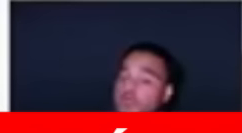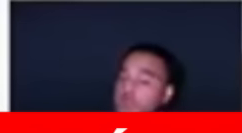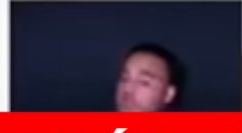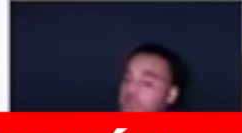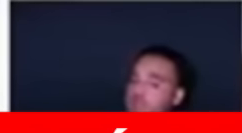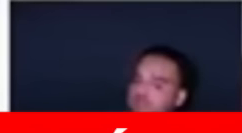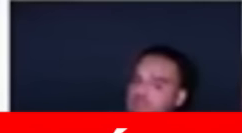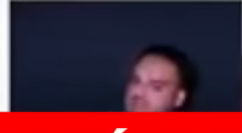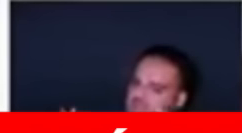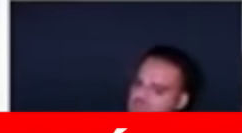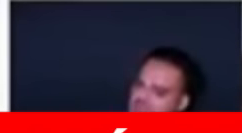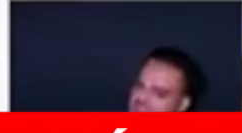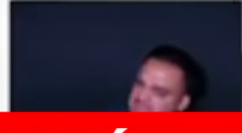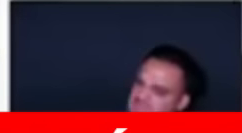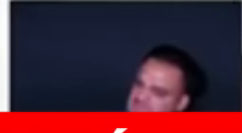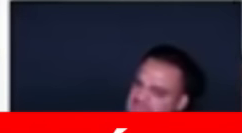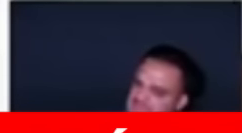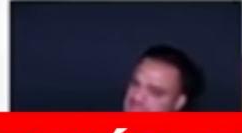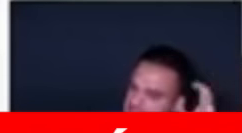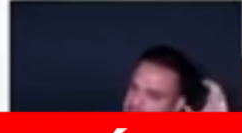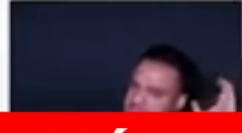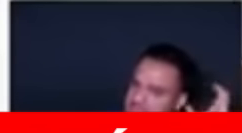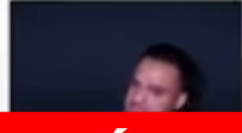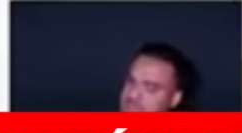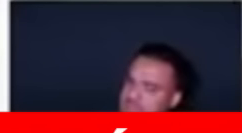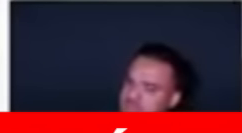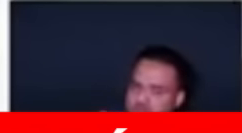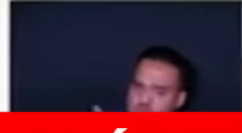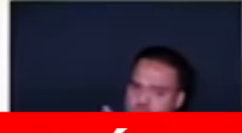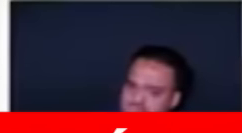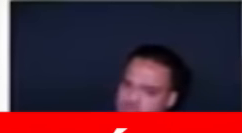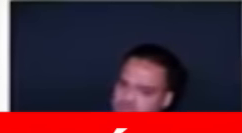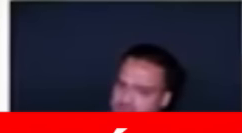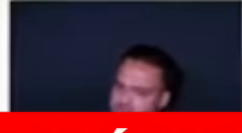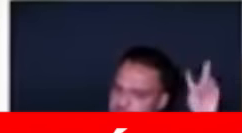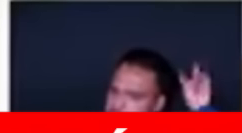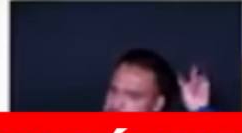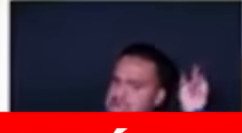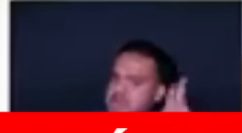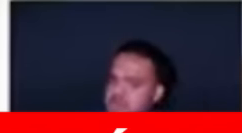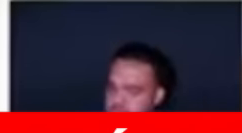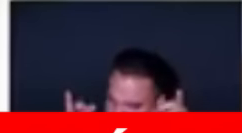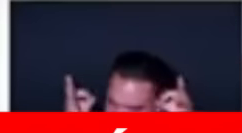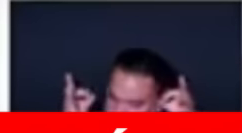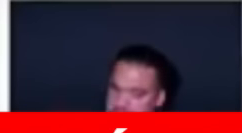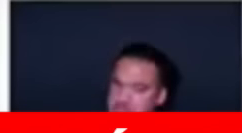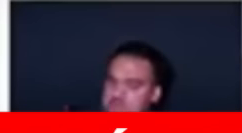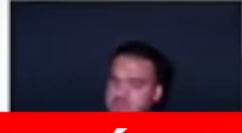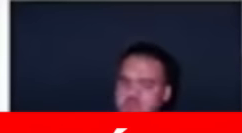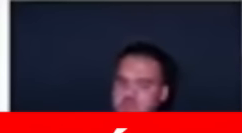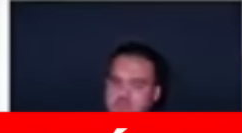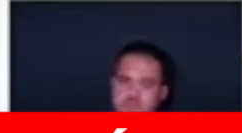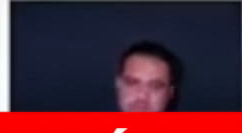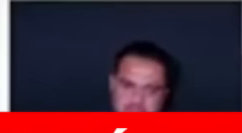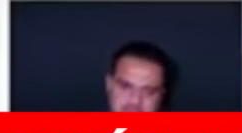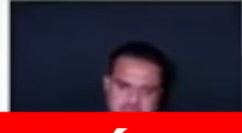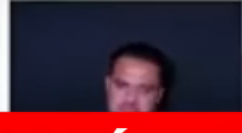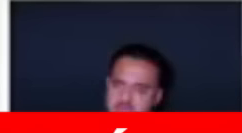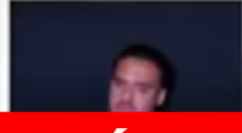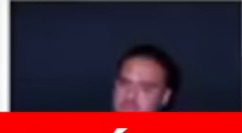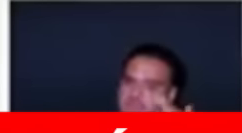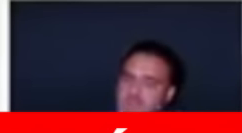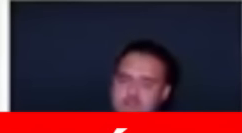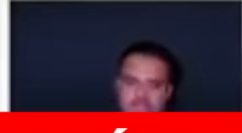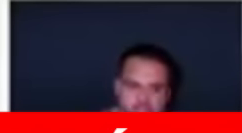todo, un deber, un imperativo ético de todo presidente, de todo gobernador y de todo